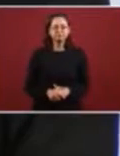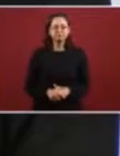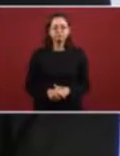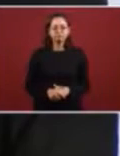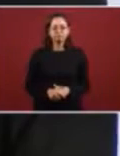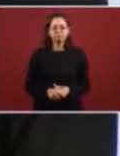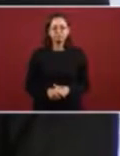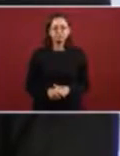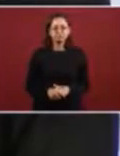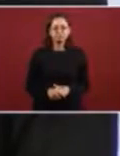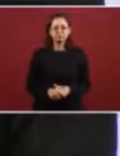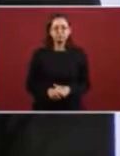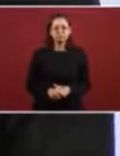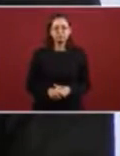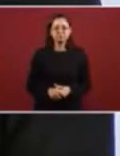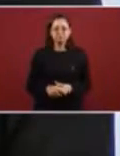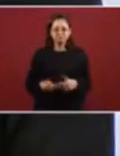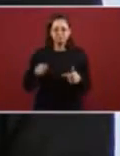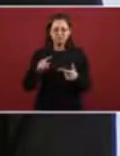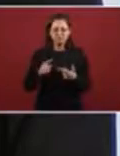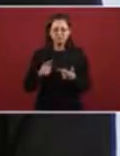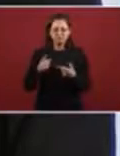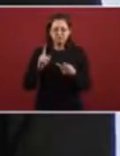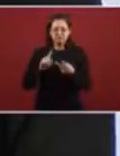por cuidar la vida